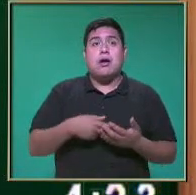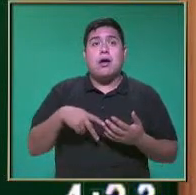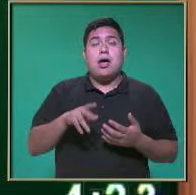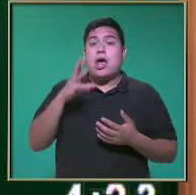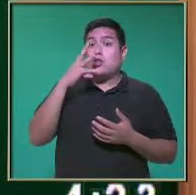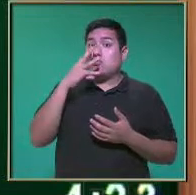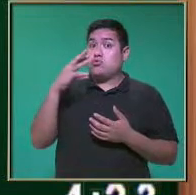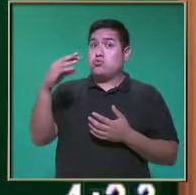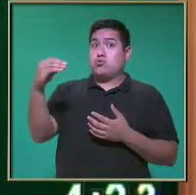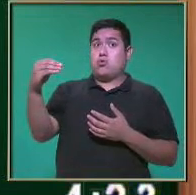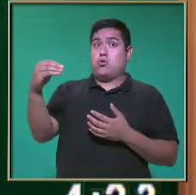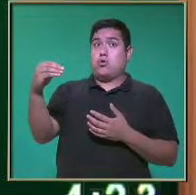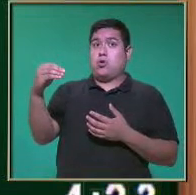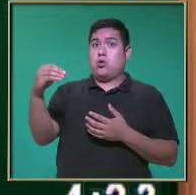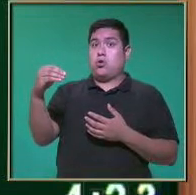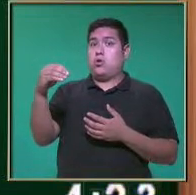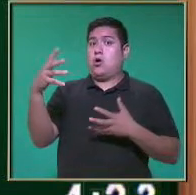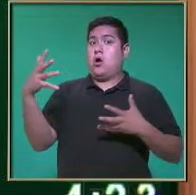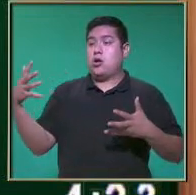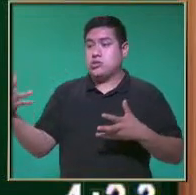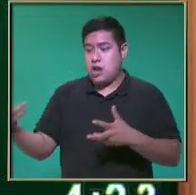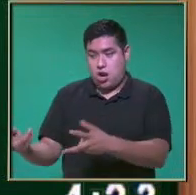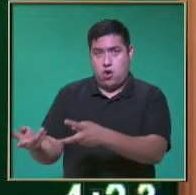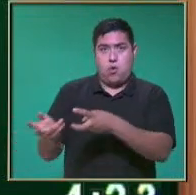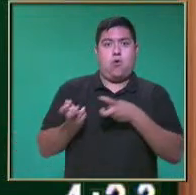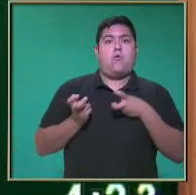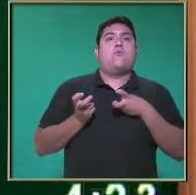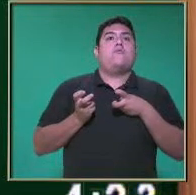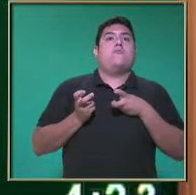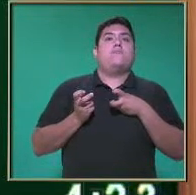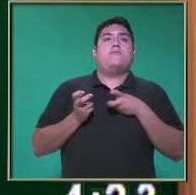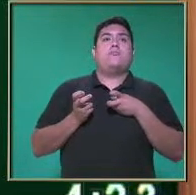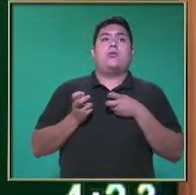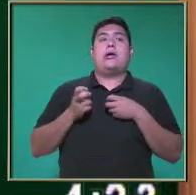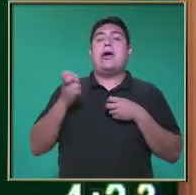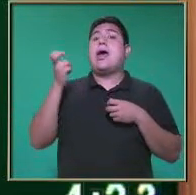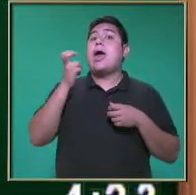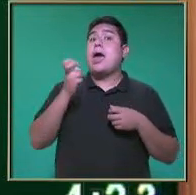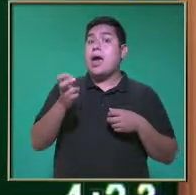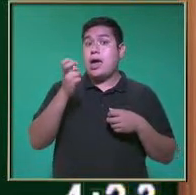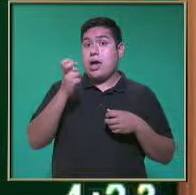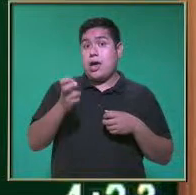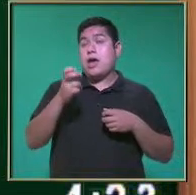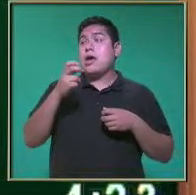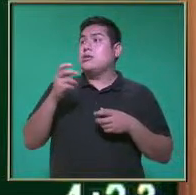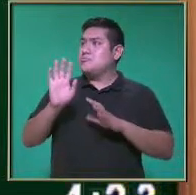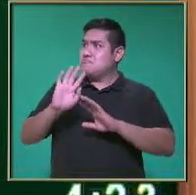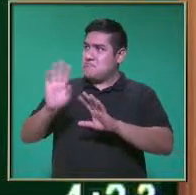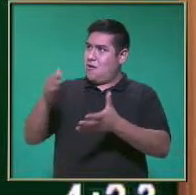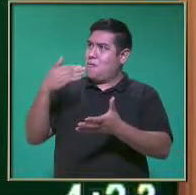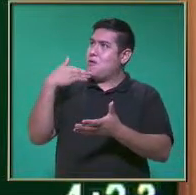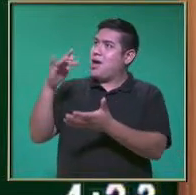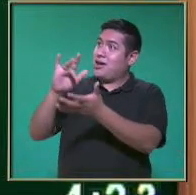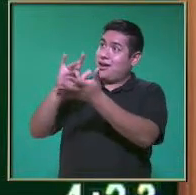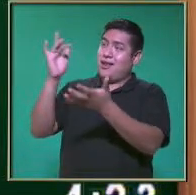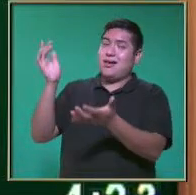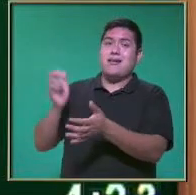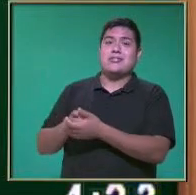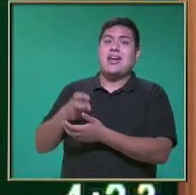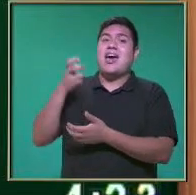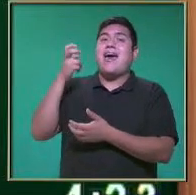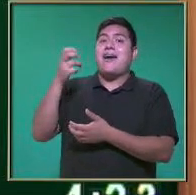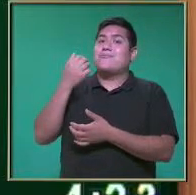ser atrapada por el maestro zorro. Eso servirá, dijo el zorro. Esto es lo que